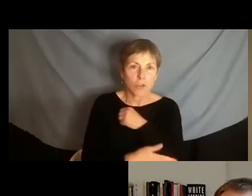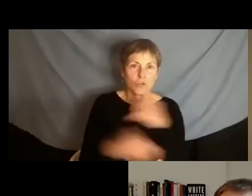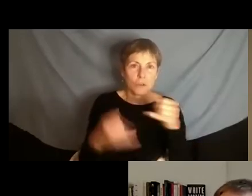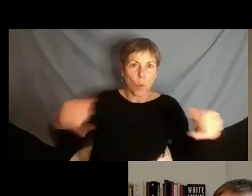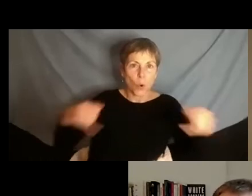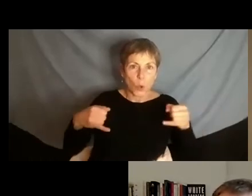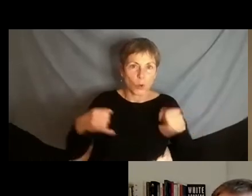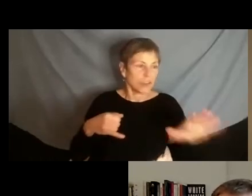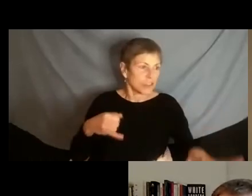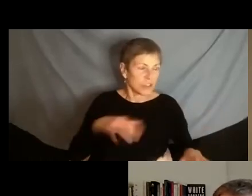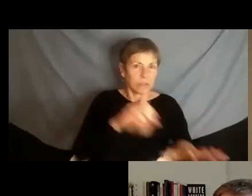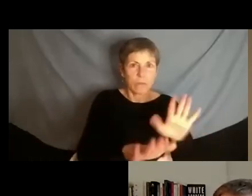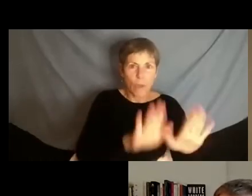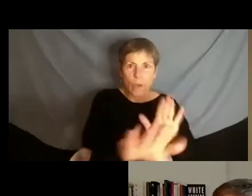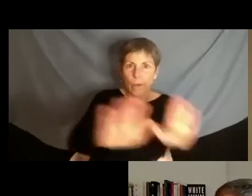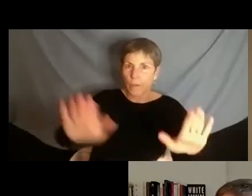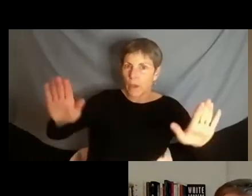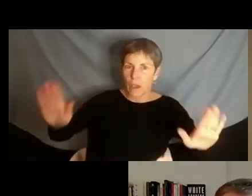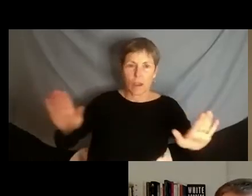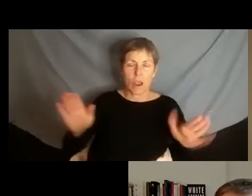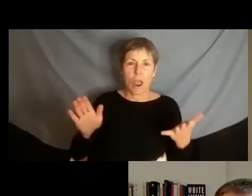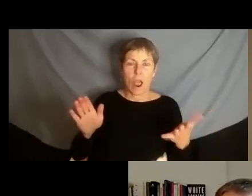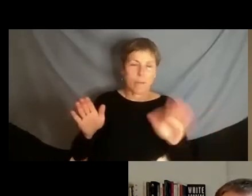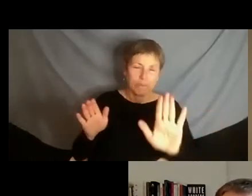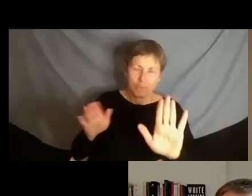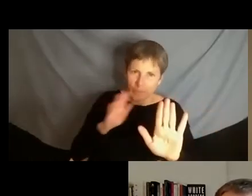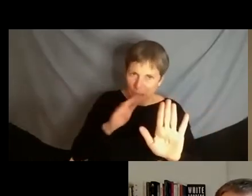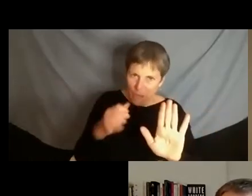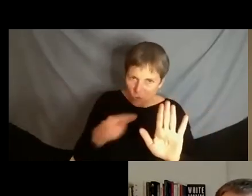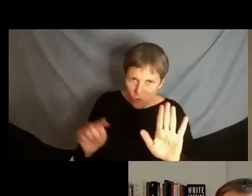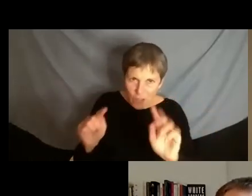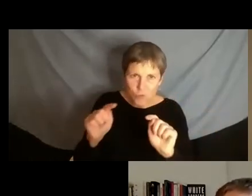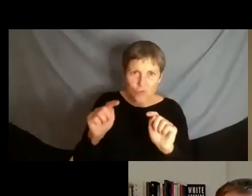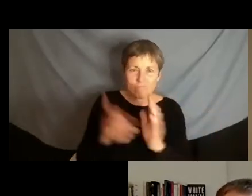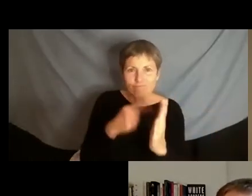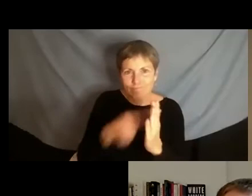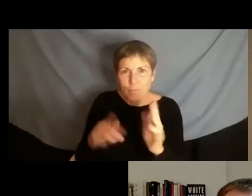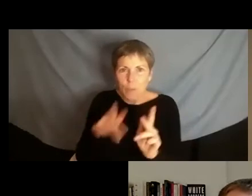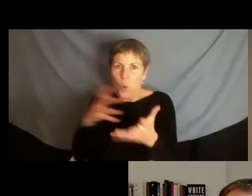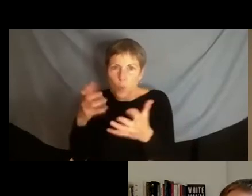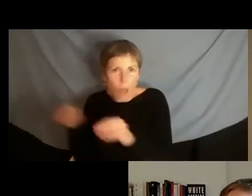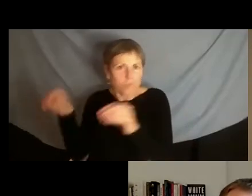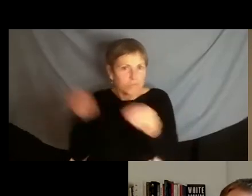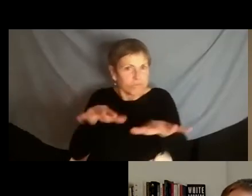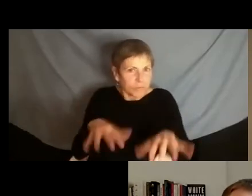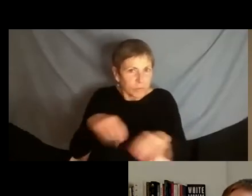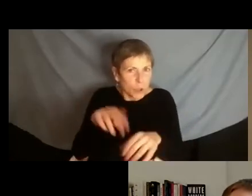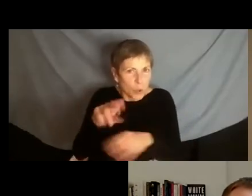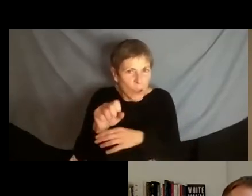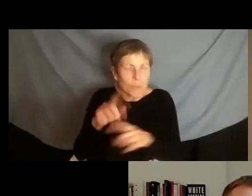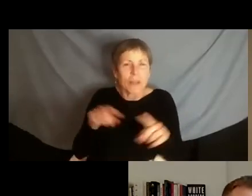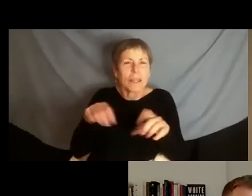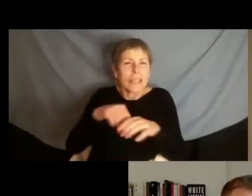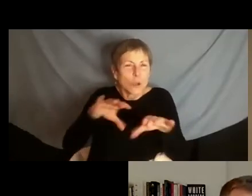los estados cuando pensamos en estos asuntos. Entonces siento que mucho, y no lo digo como crítica de los grupos de proinmigración de